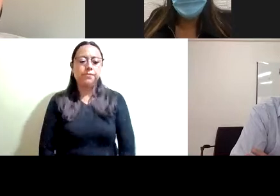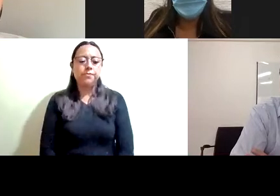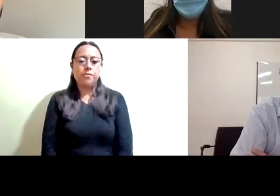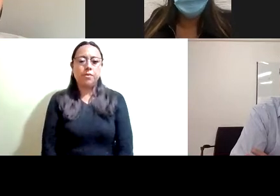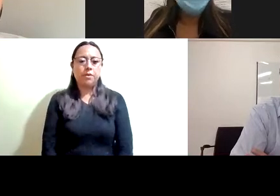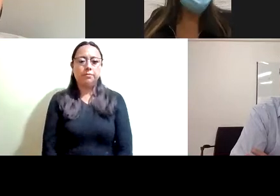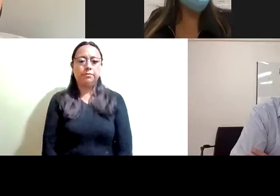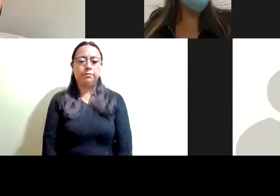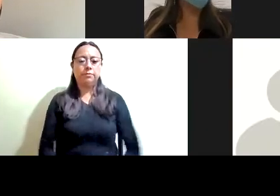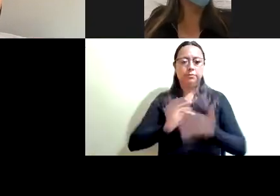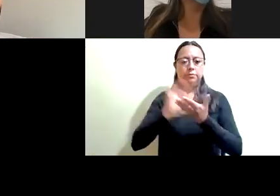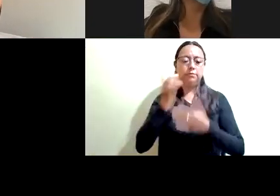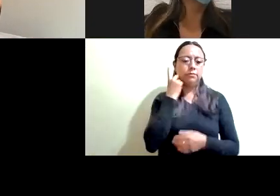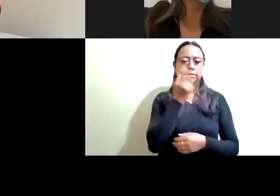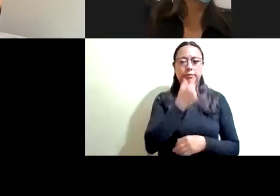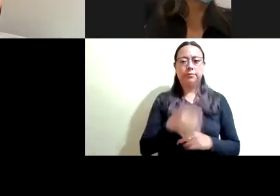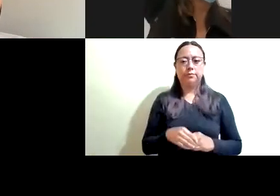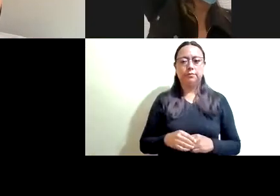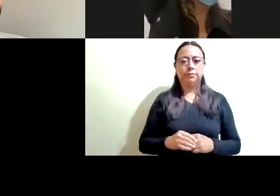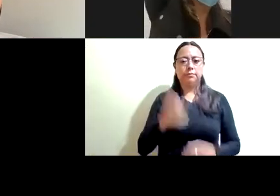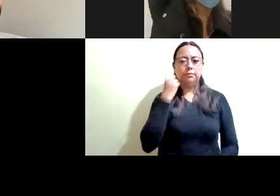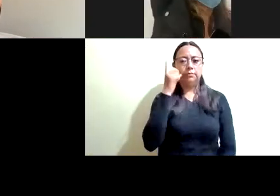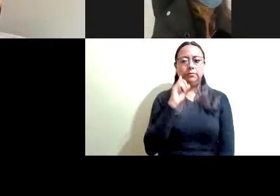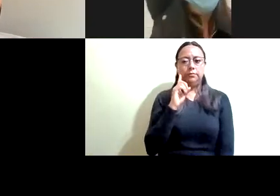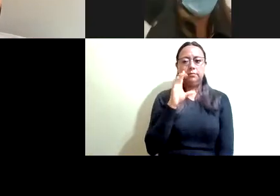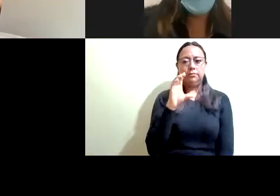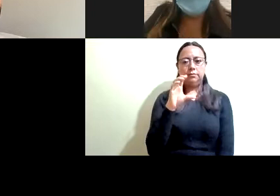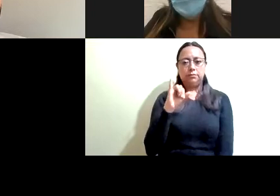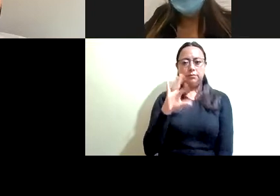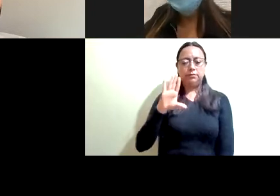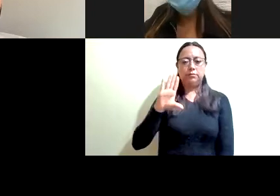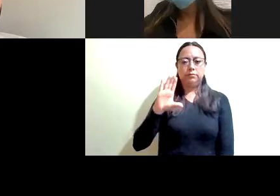Gracias, diputado. Diputada Circe Camacho Bastida.